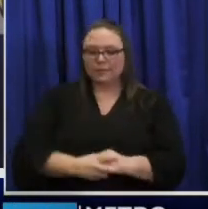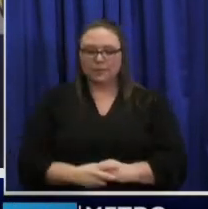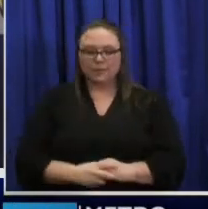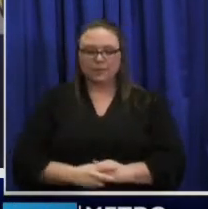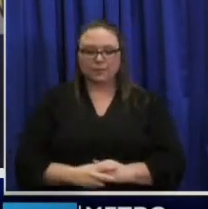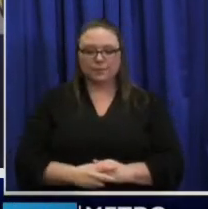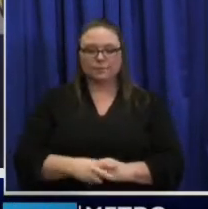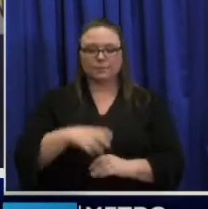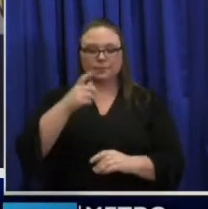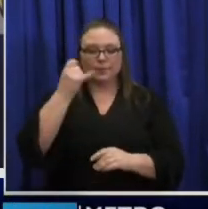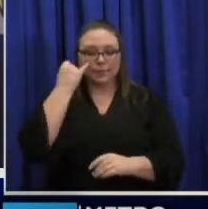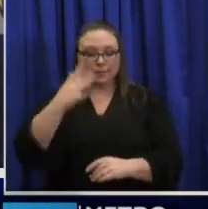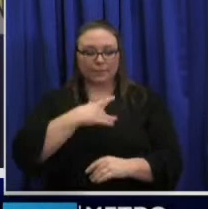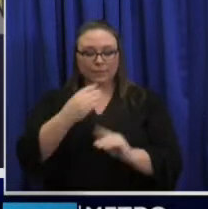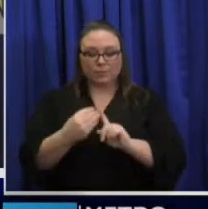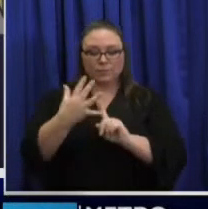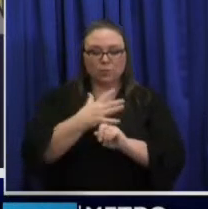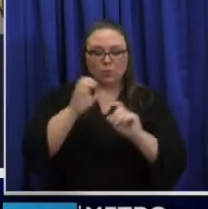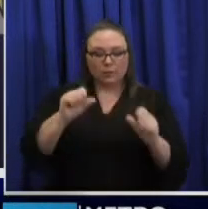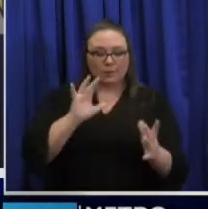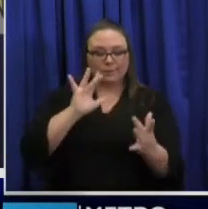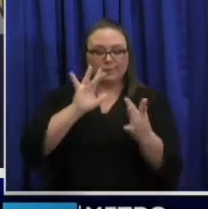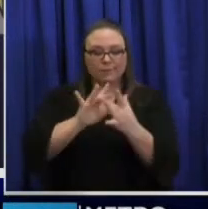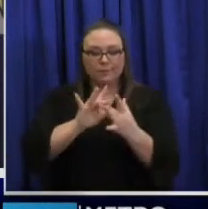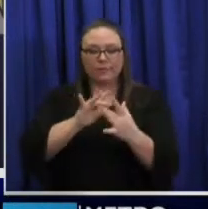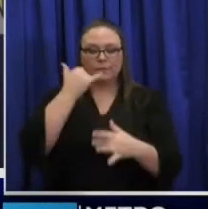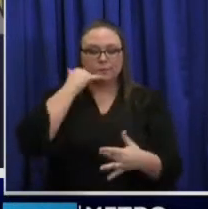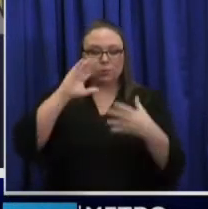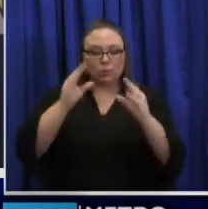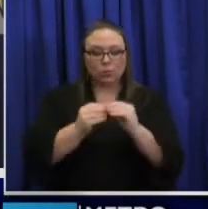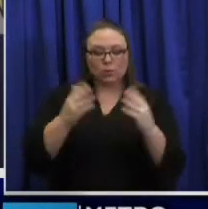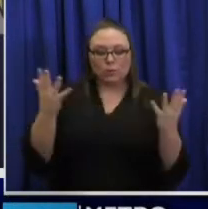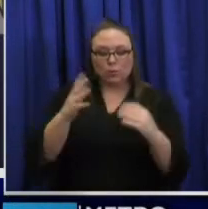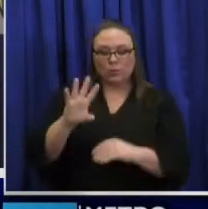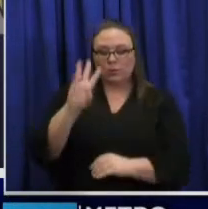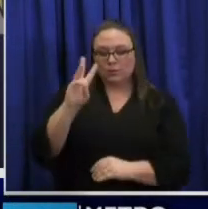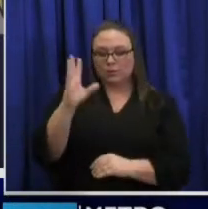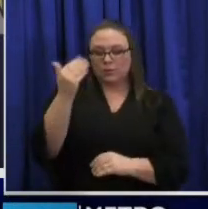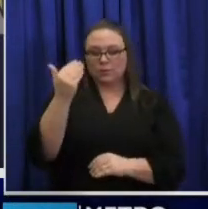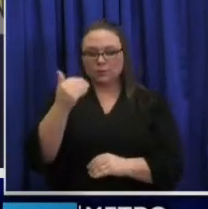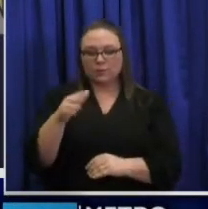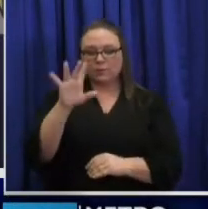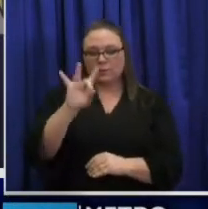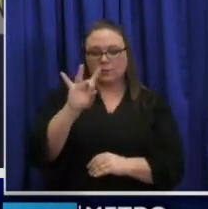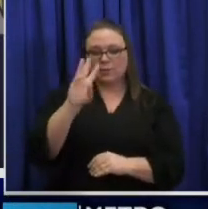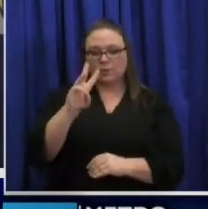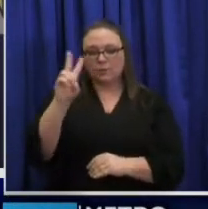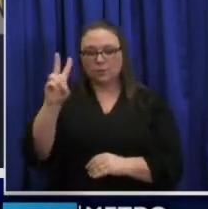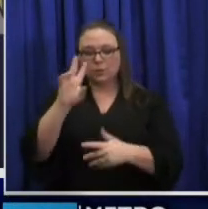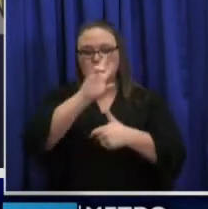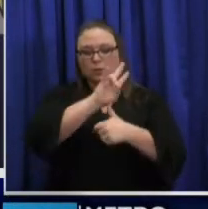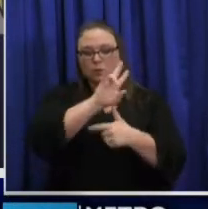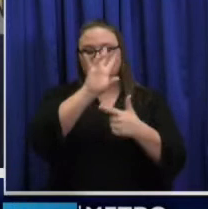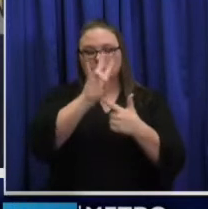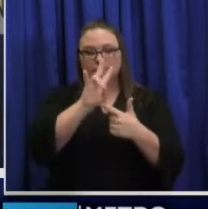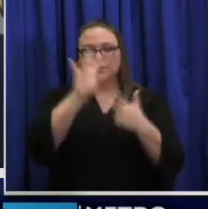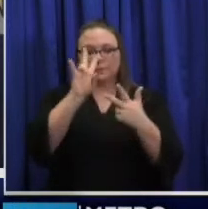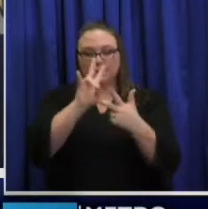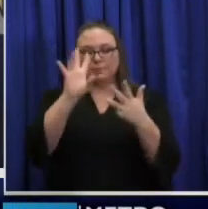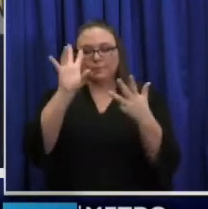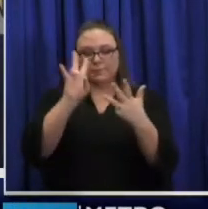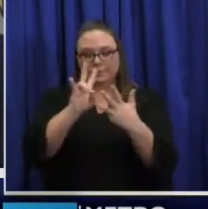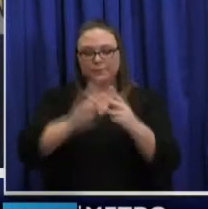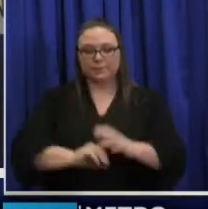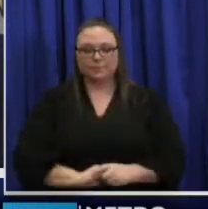las manos y hacer la prueba. Las máscaras o tapabocas y el distanciamiento social ayudan a reducir